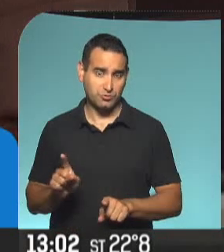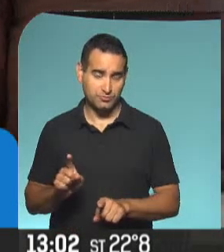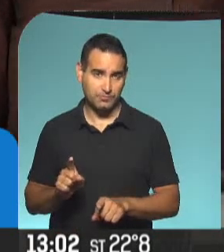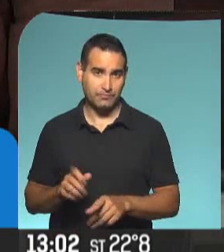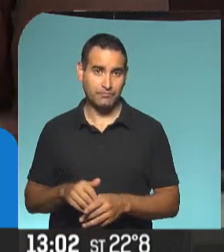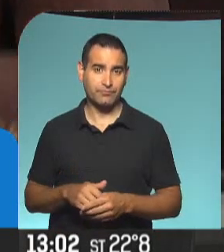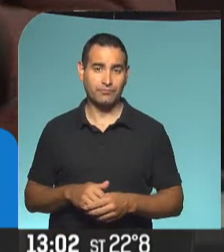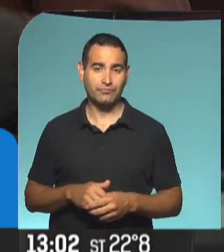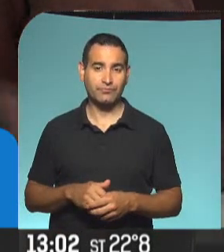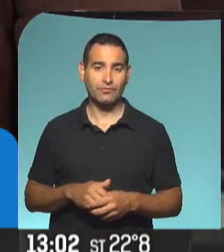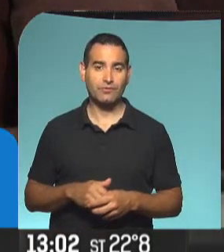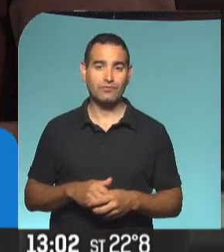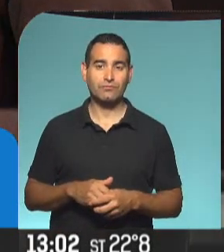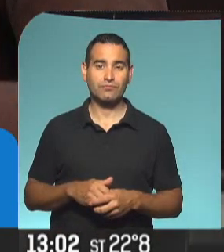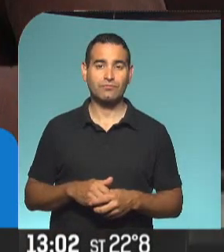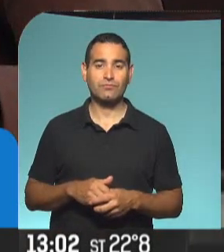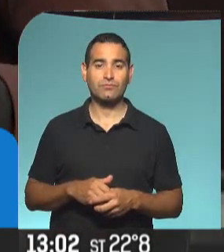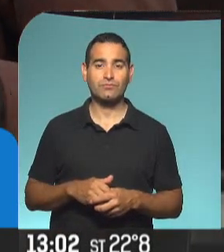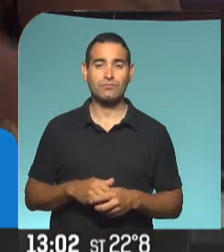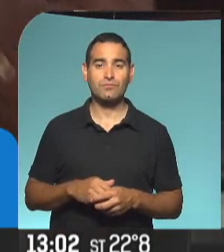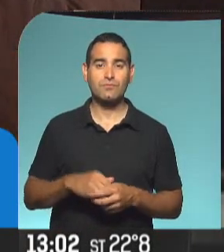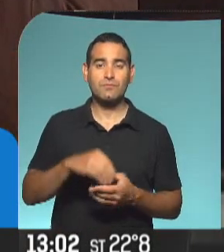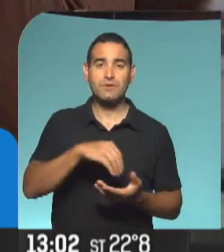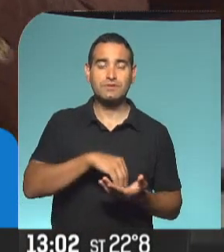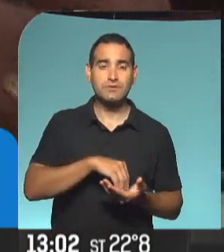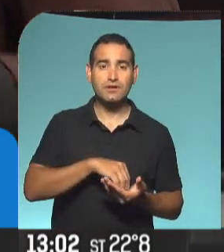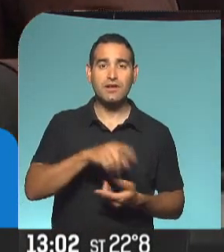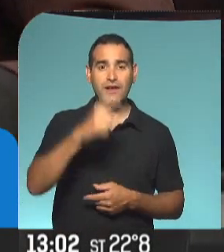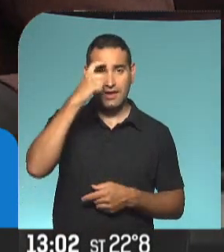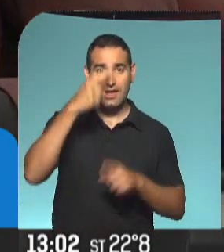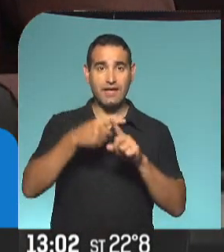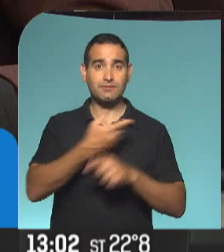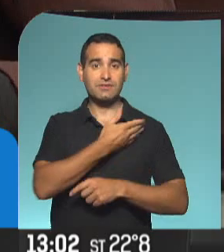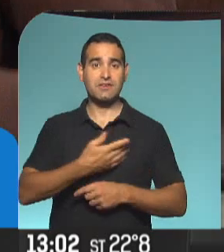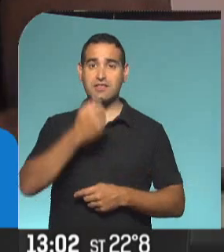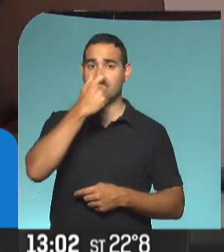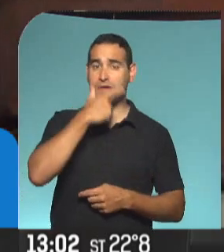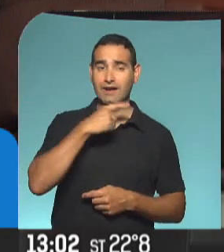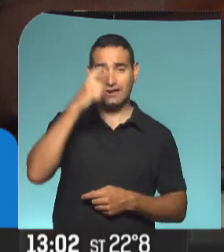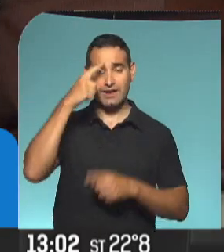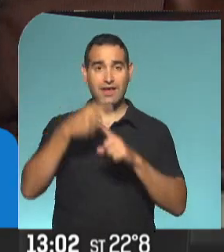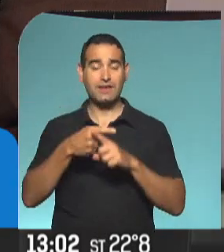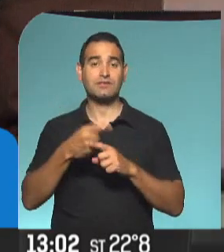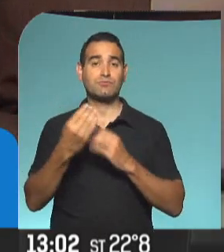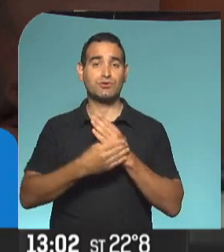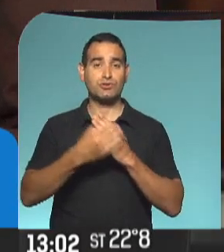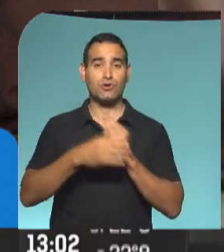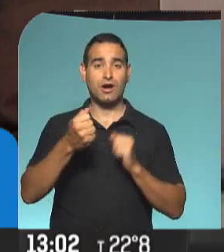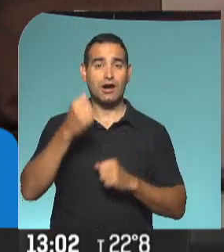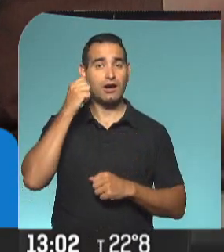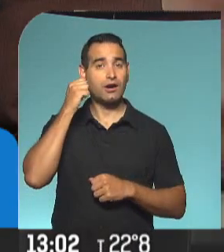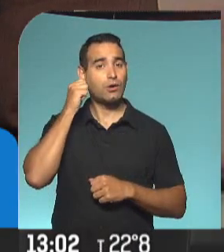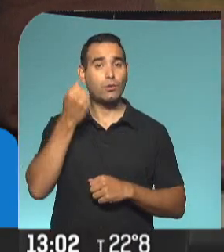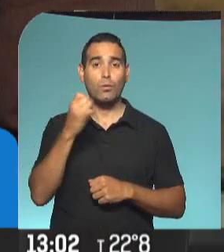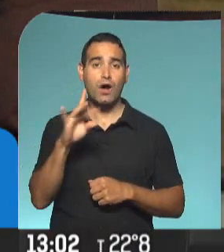y excluye taxativamente al expresidente Macri y al exministro Aguad. Eso lo apelamos